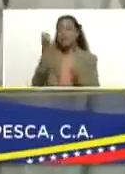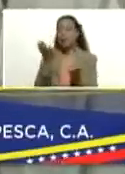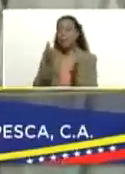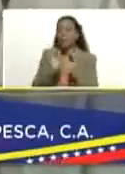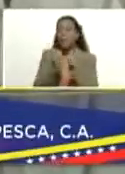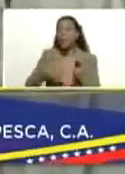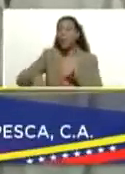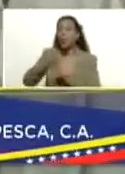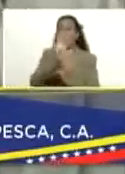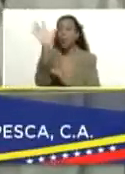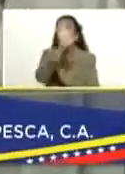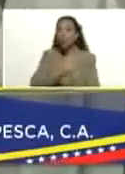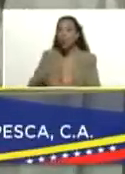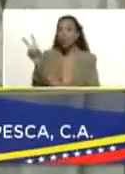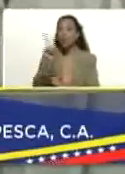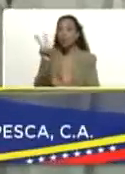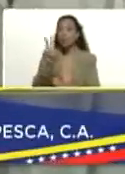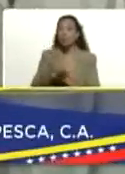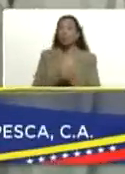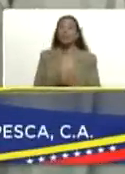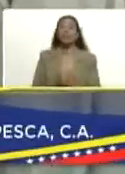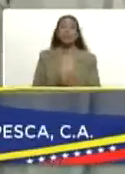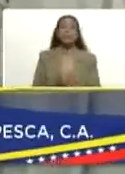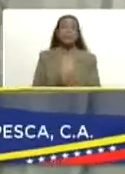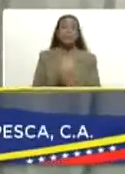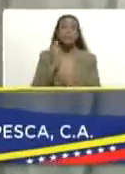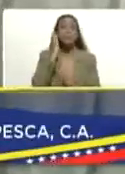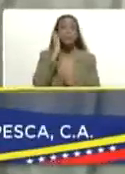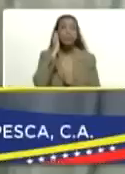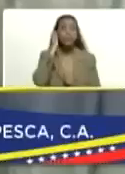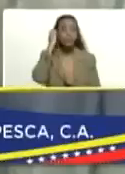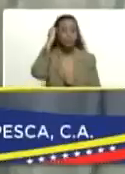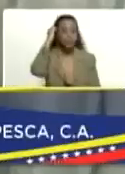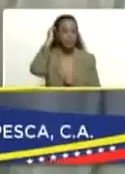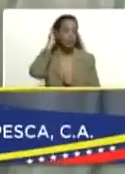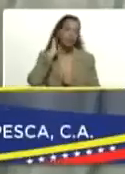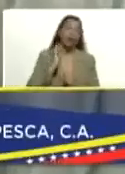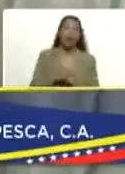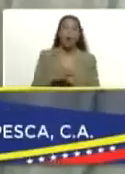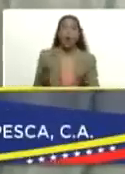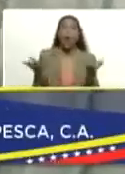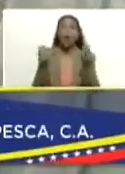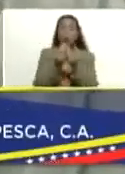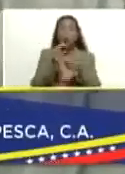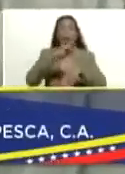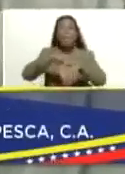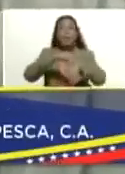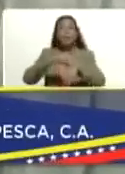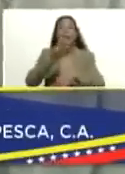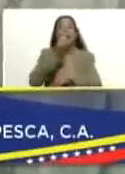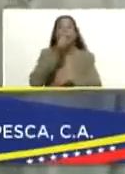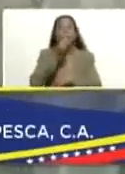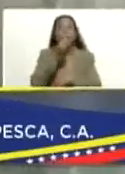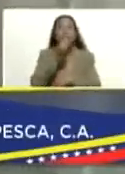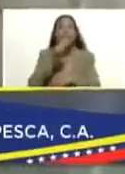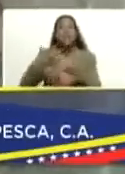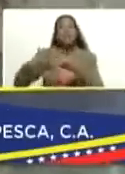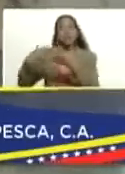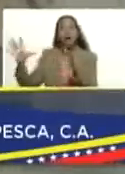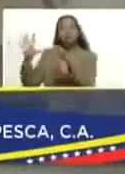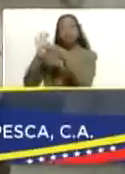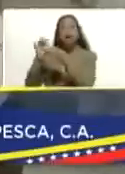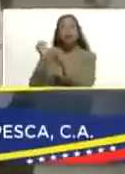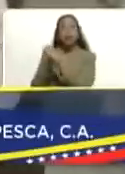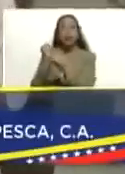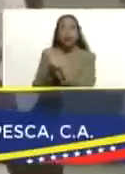pueblo venezolano, a través de los planes del gobierno nacional, CUSPAL, con el Ministerio de Alimentación. Y en estos momentos le quiero presentar aquí